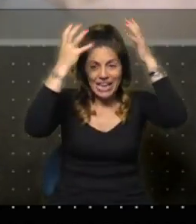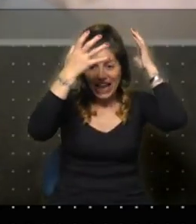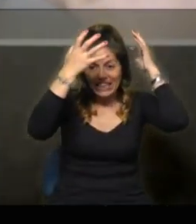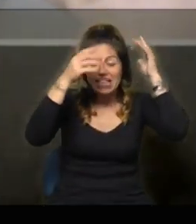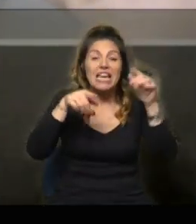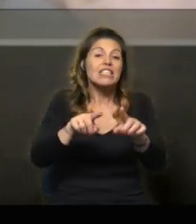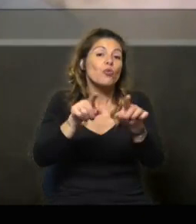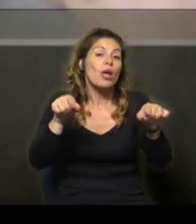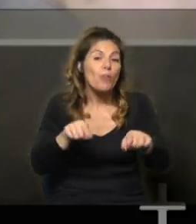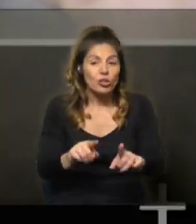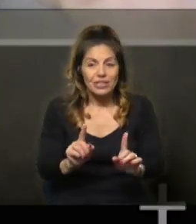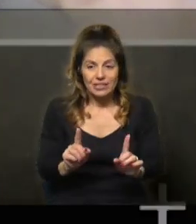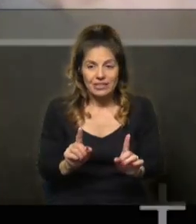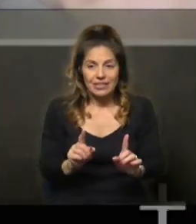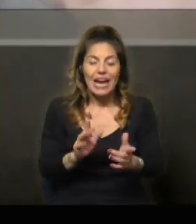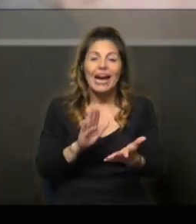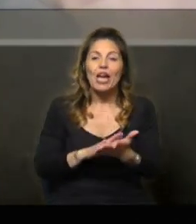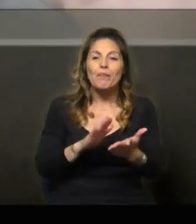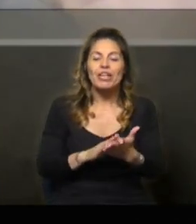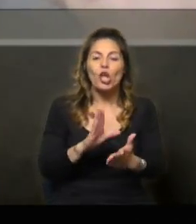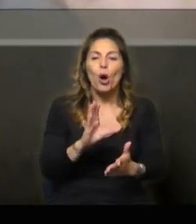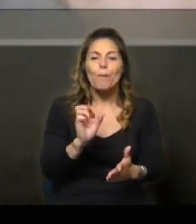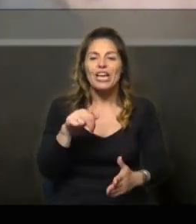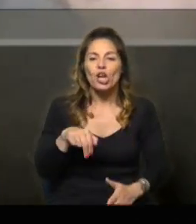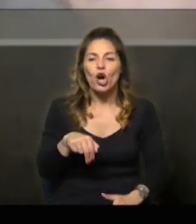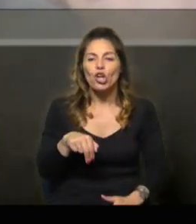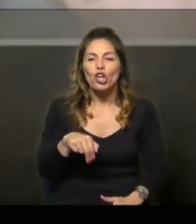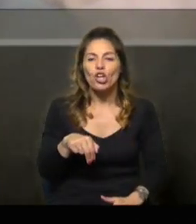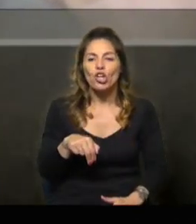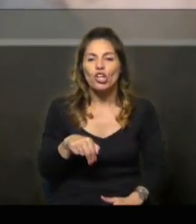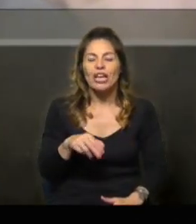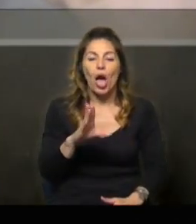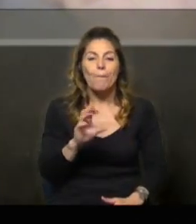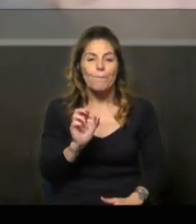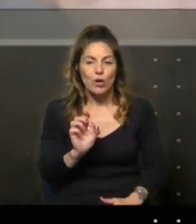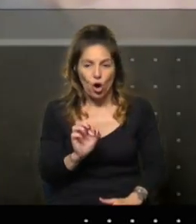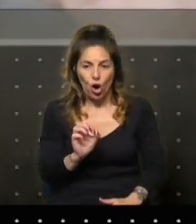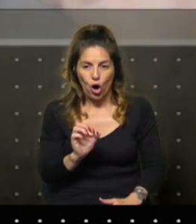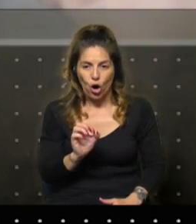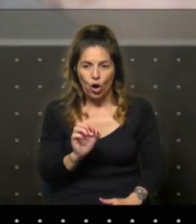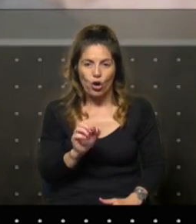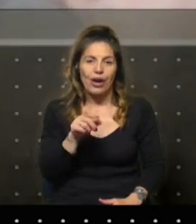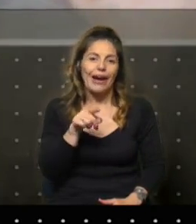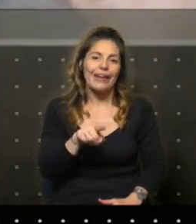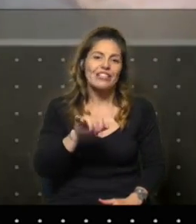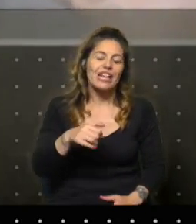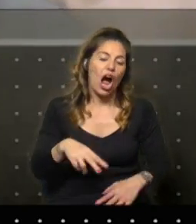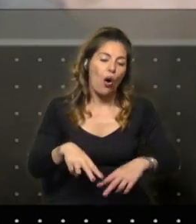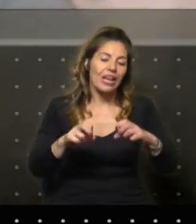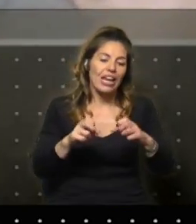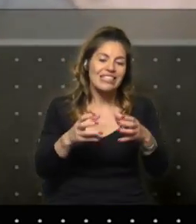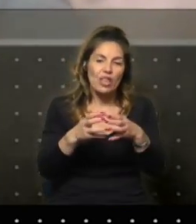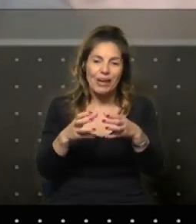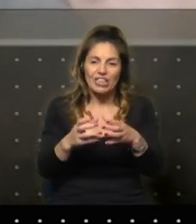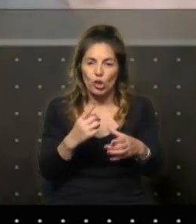es una hipótesis y respecto al peronismo y al radicalismo y al Pro Bueno ya yendo al análisis